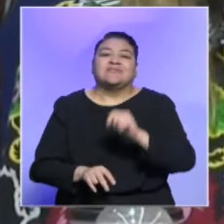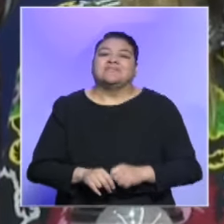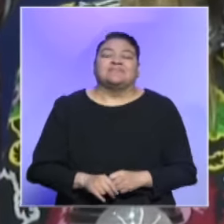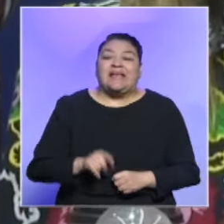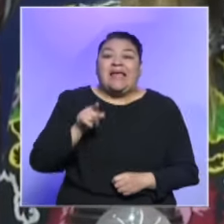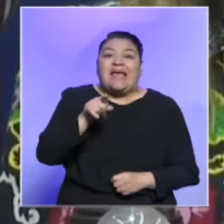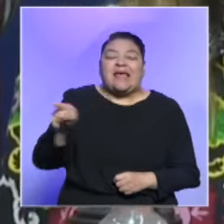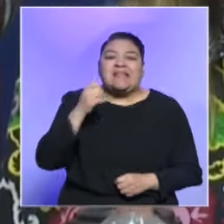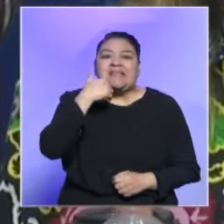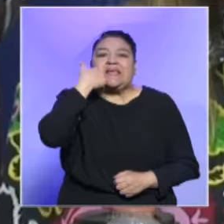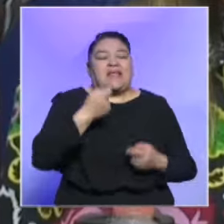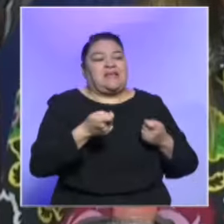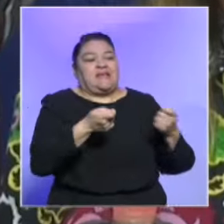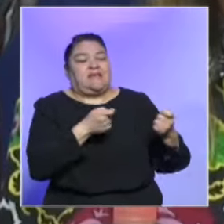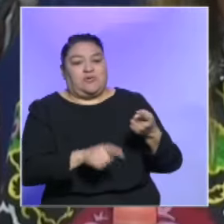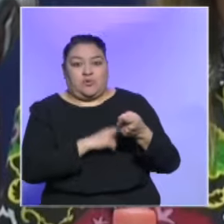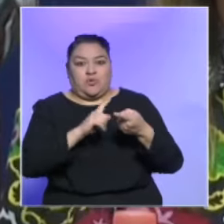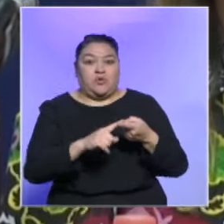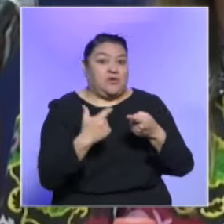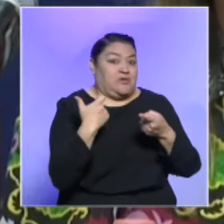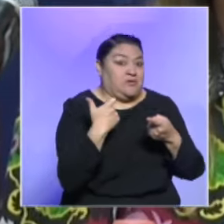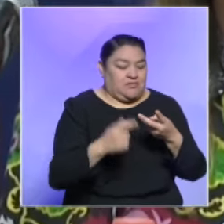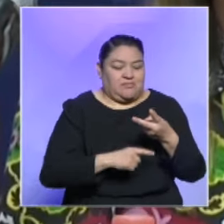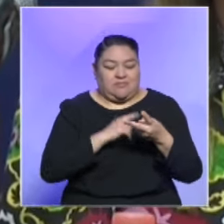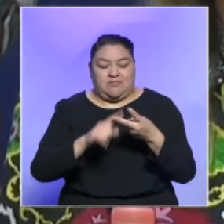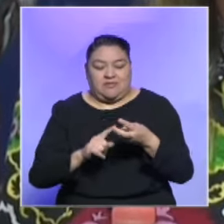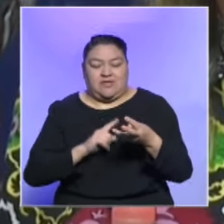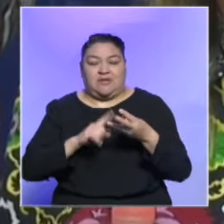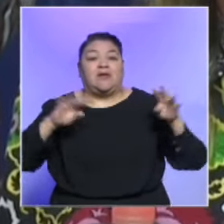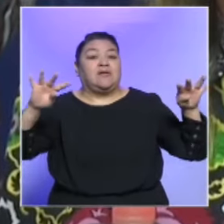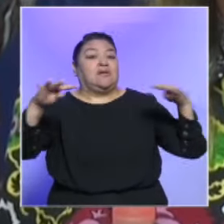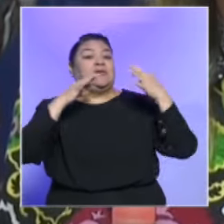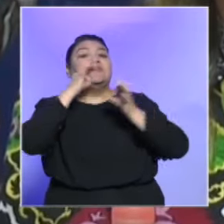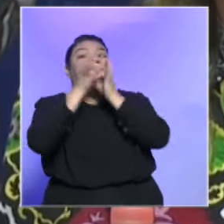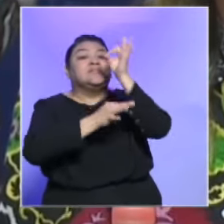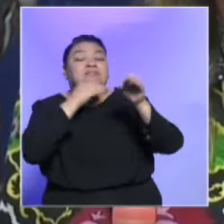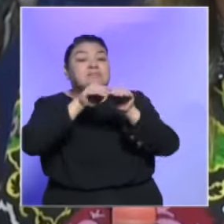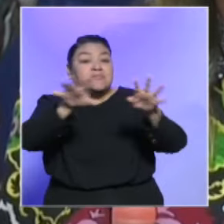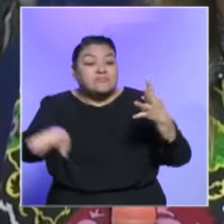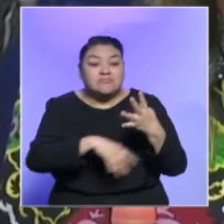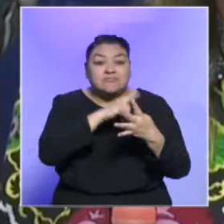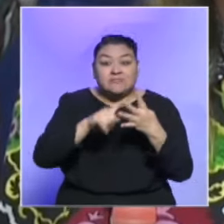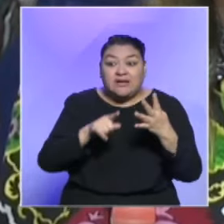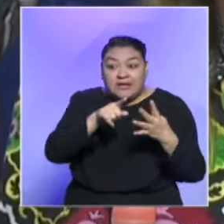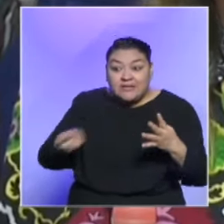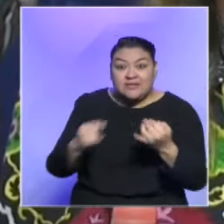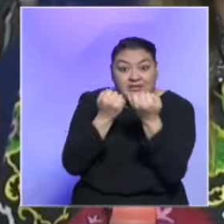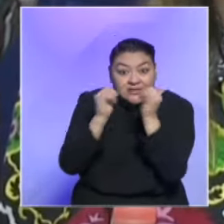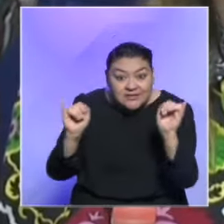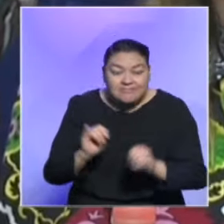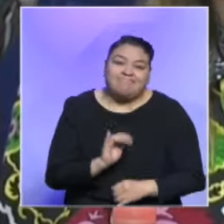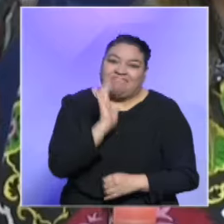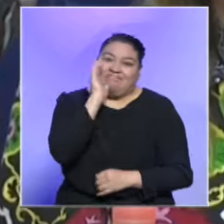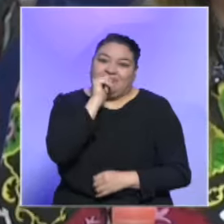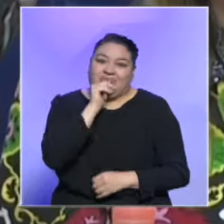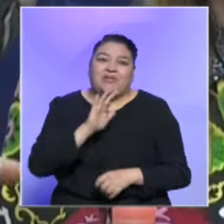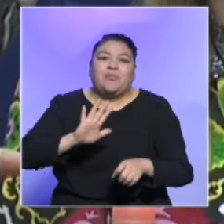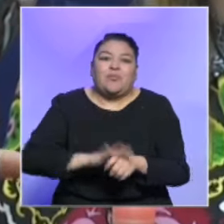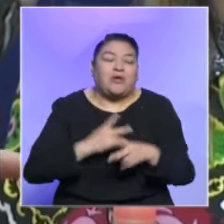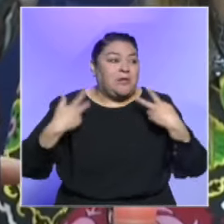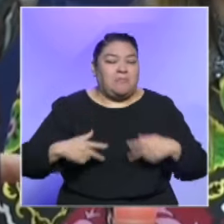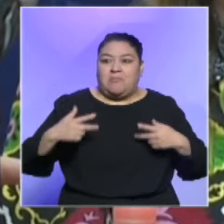ni al poder económico, ni al poder mediático. Y no podrían serlo porque el diseño está hecho pues para que no